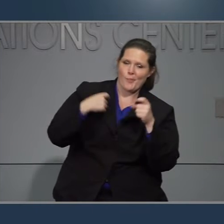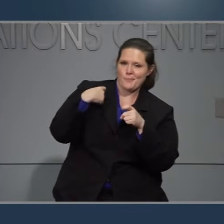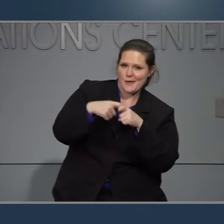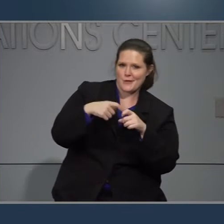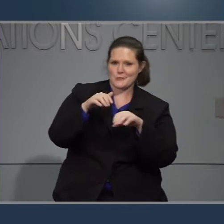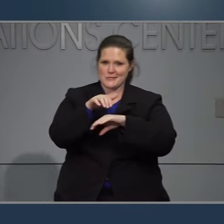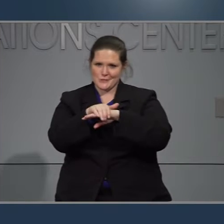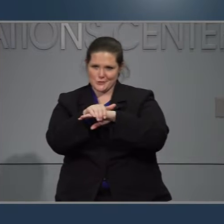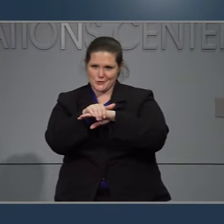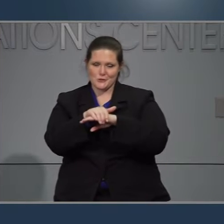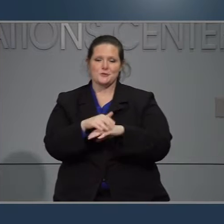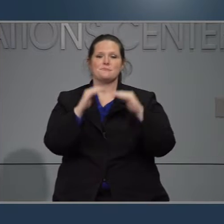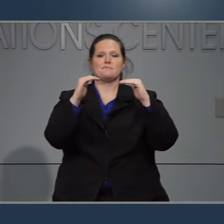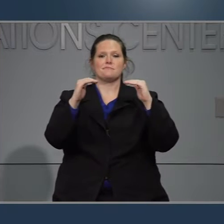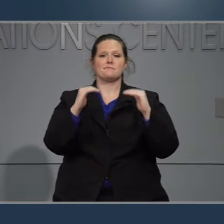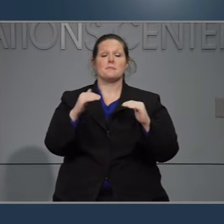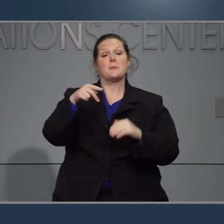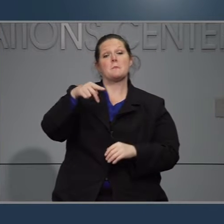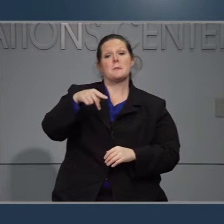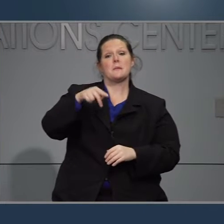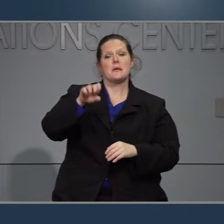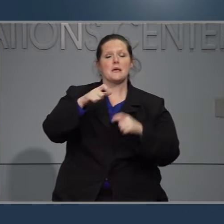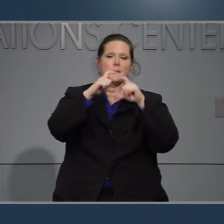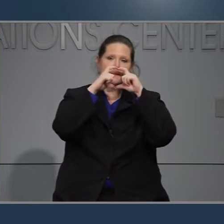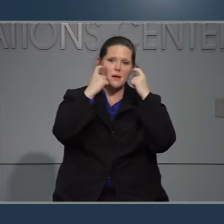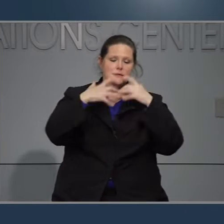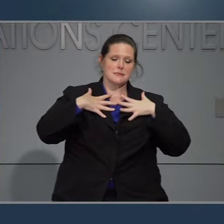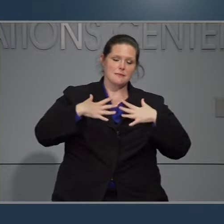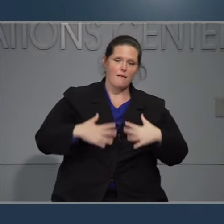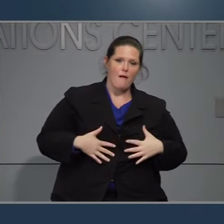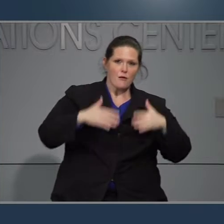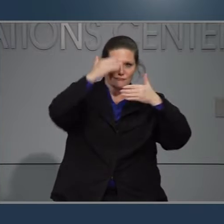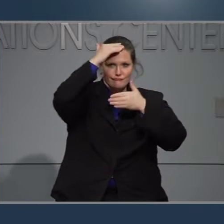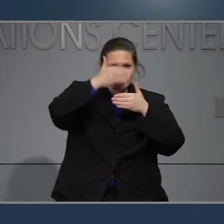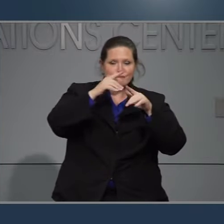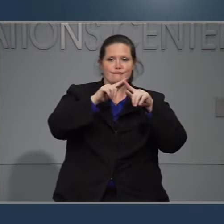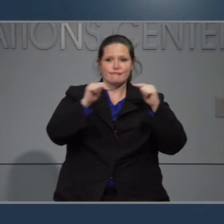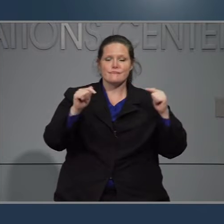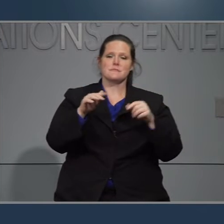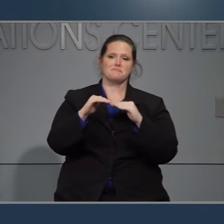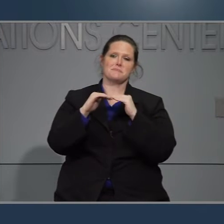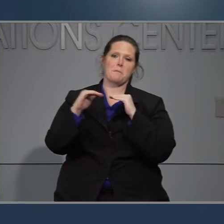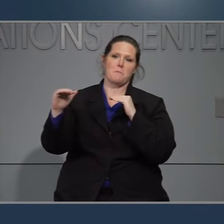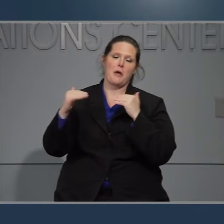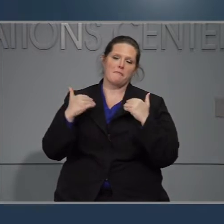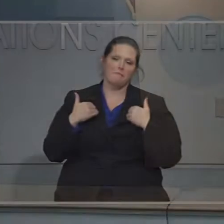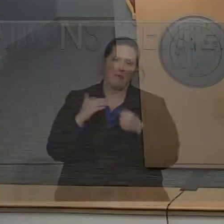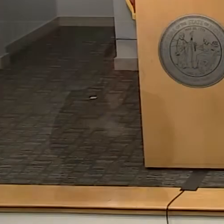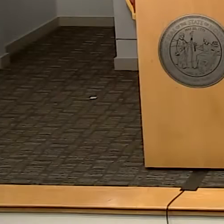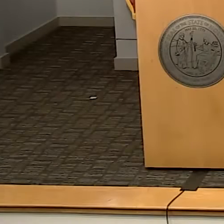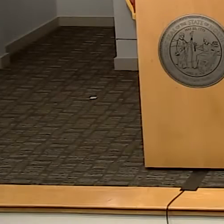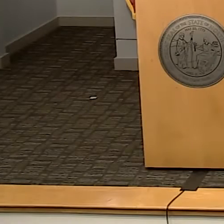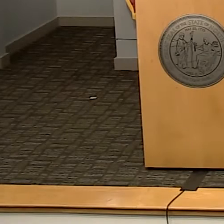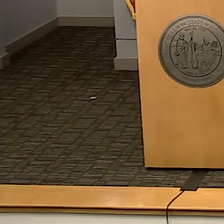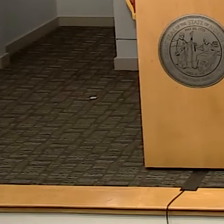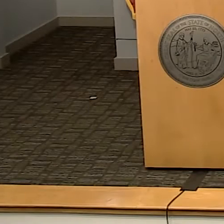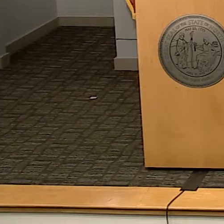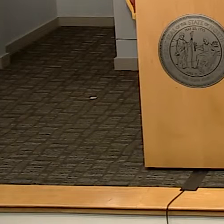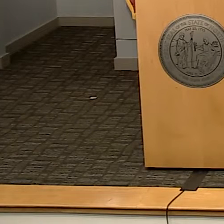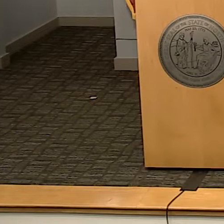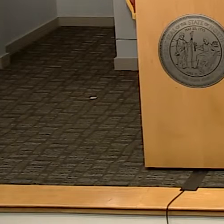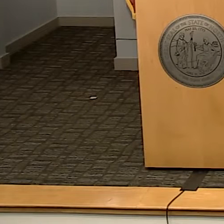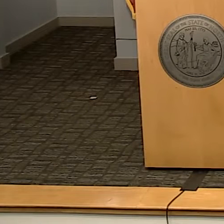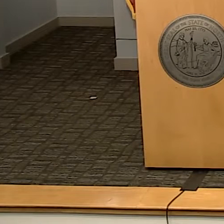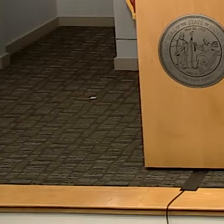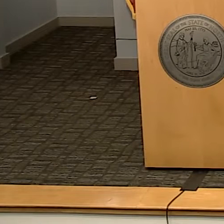el resumen de los datos del día de hoy es de que nuestras acciones para bajar la propagación de este virus sí están teniendo un impacto. Específicamente vemos